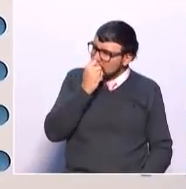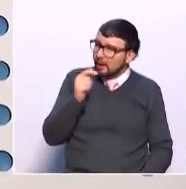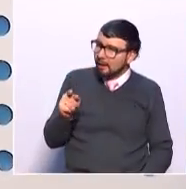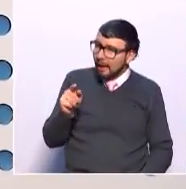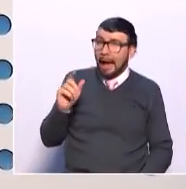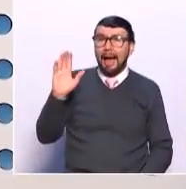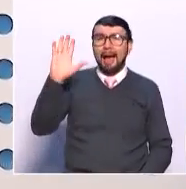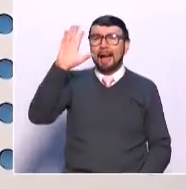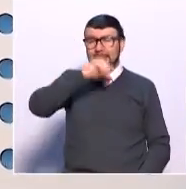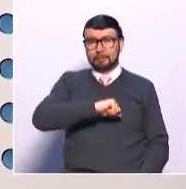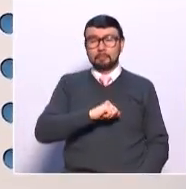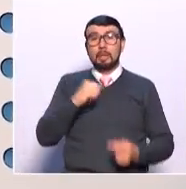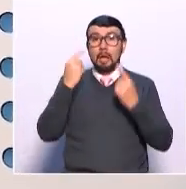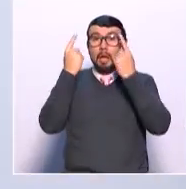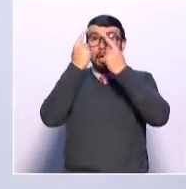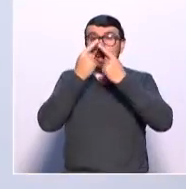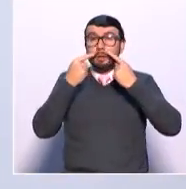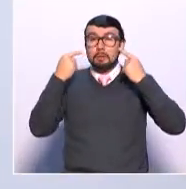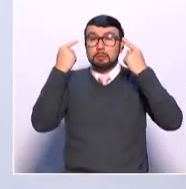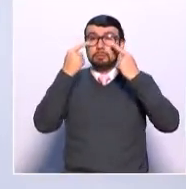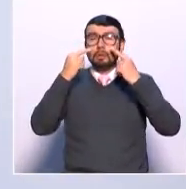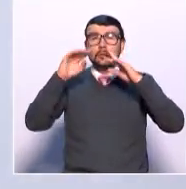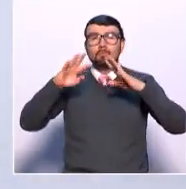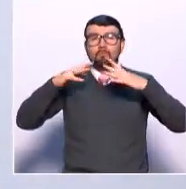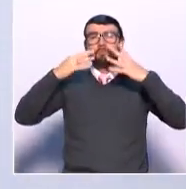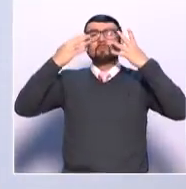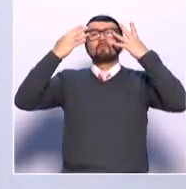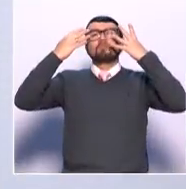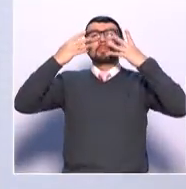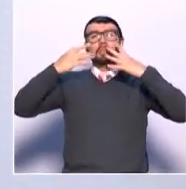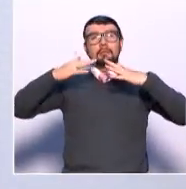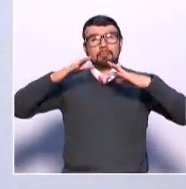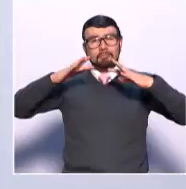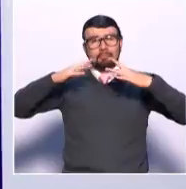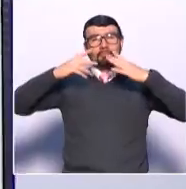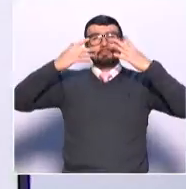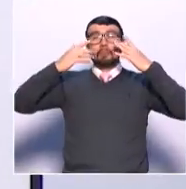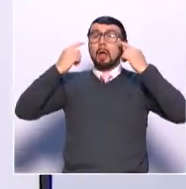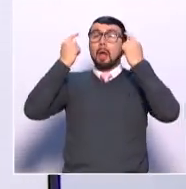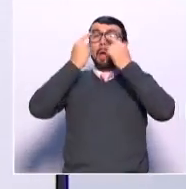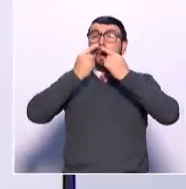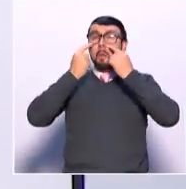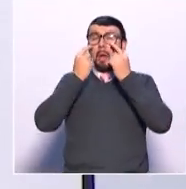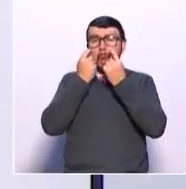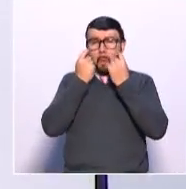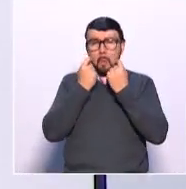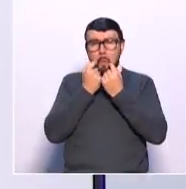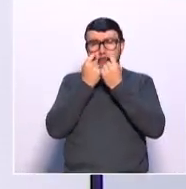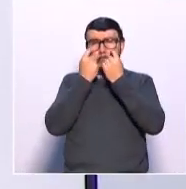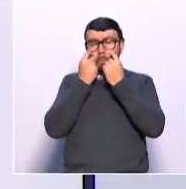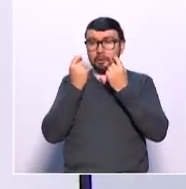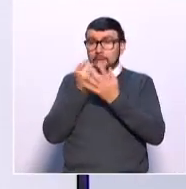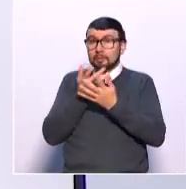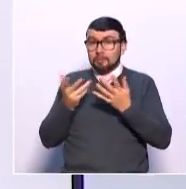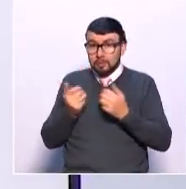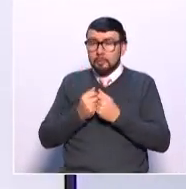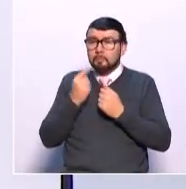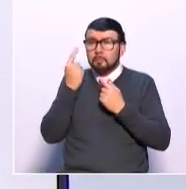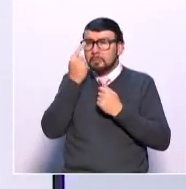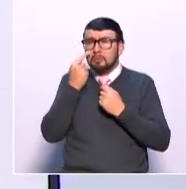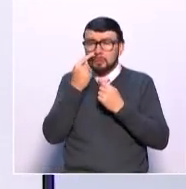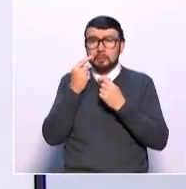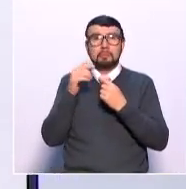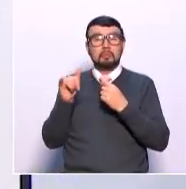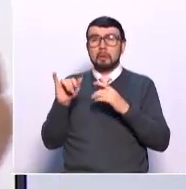porque acá hay una cámara aire frontal aquí hay unas es movida les esferoidal es y esas cámaras de